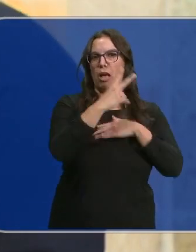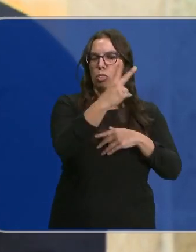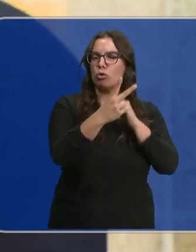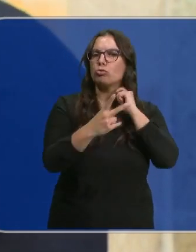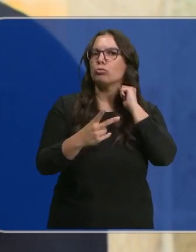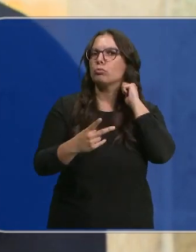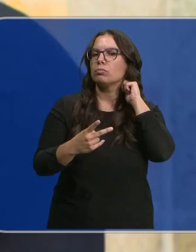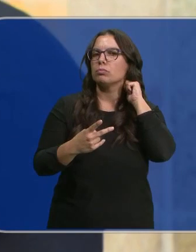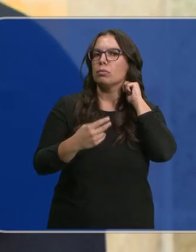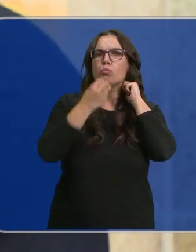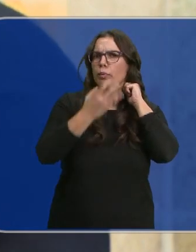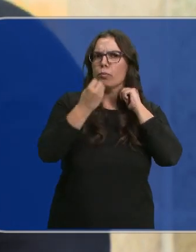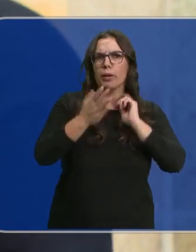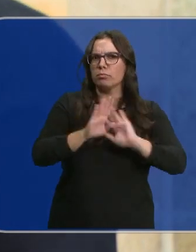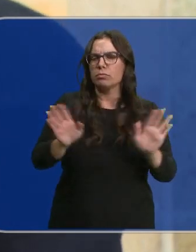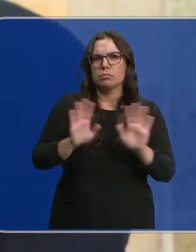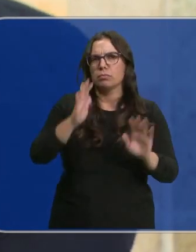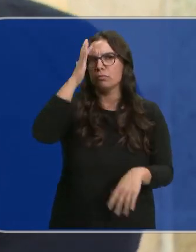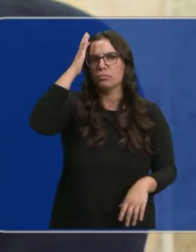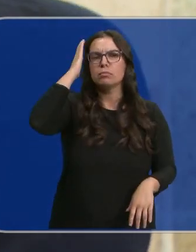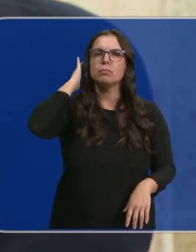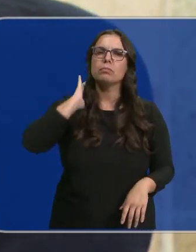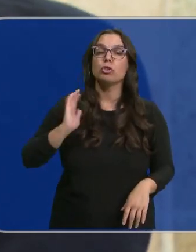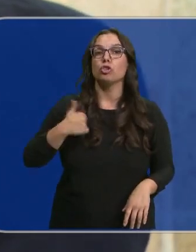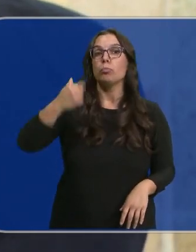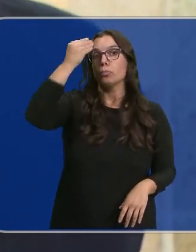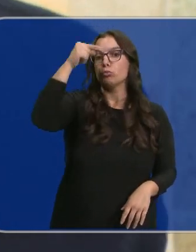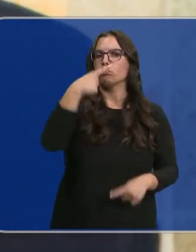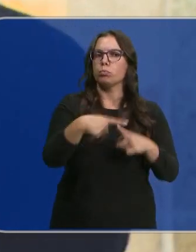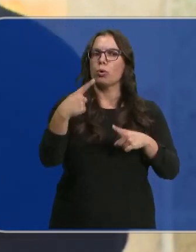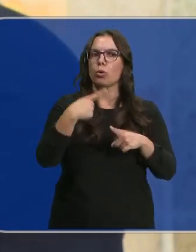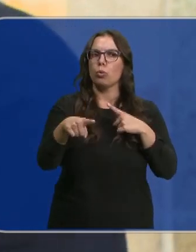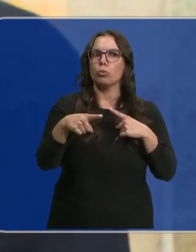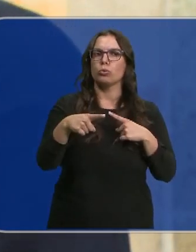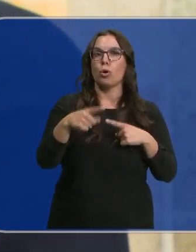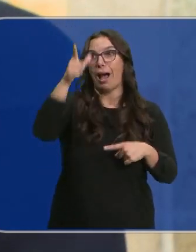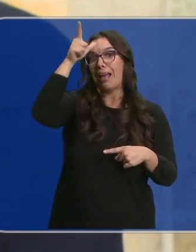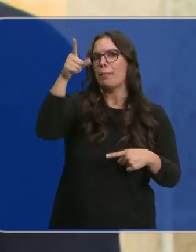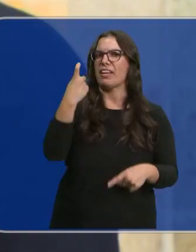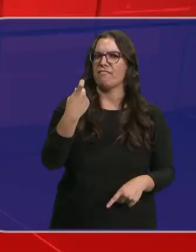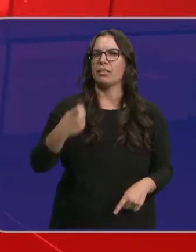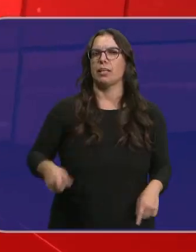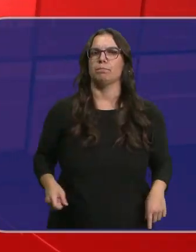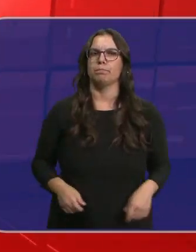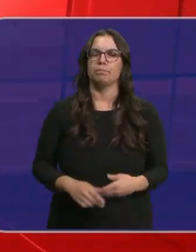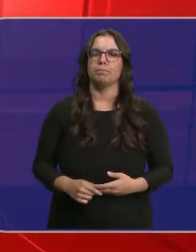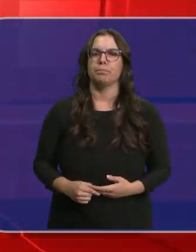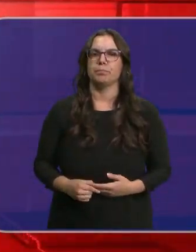ver, muy bien. O sea, yo creo que es un producto que falta en Alemania.